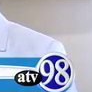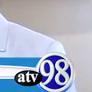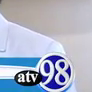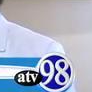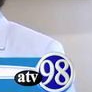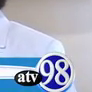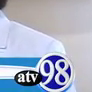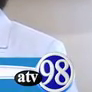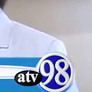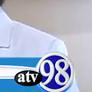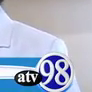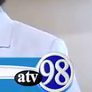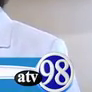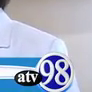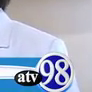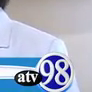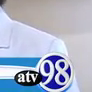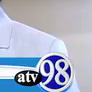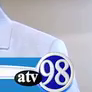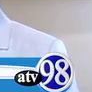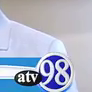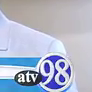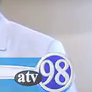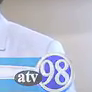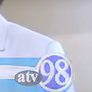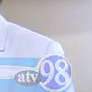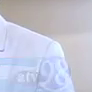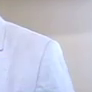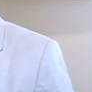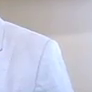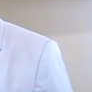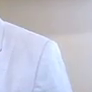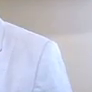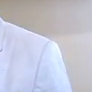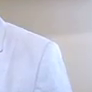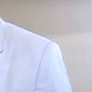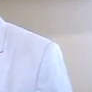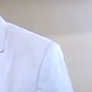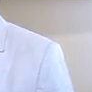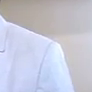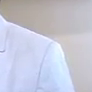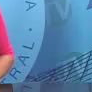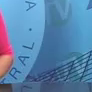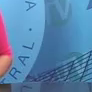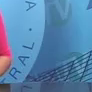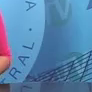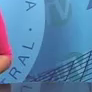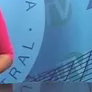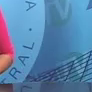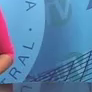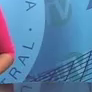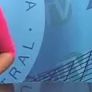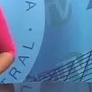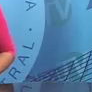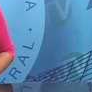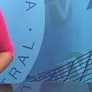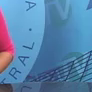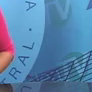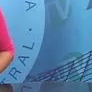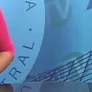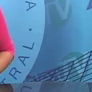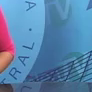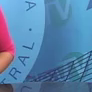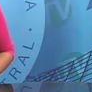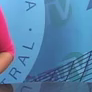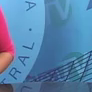el apoyo de FAO, del PNUD y de la OPS-OMS. En noticias del 5 de